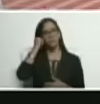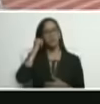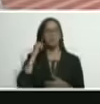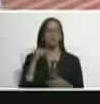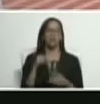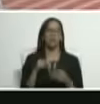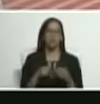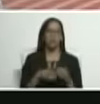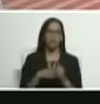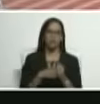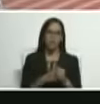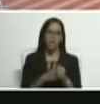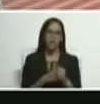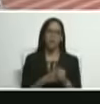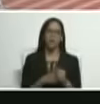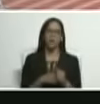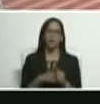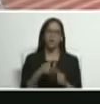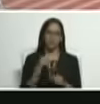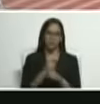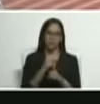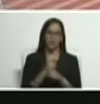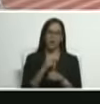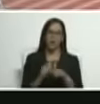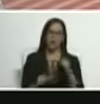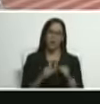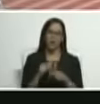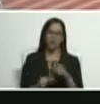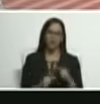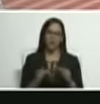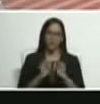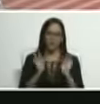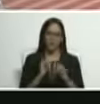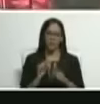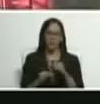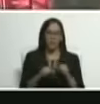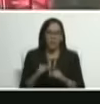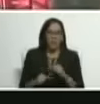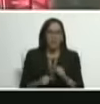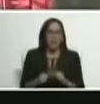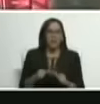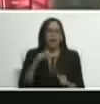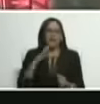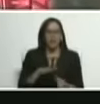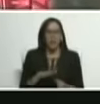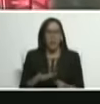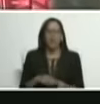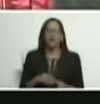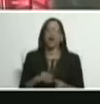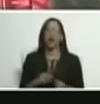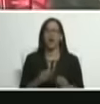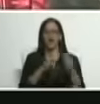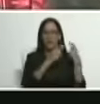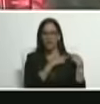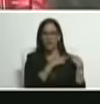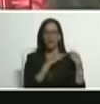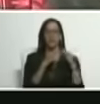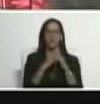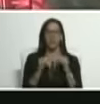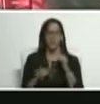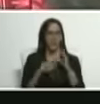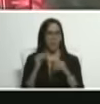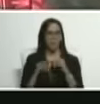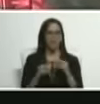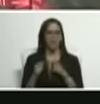como debemos trabajar, Tellechea, siempre, de manera colectiva, estuvimos al mando de todas las